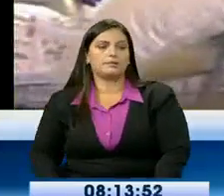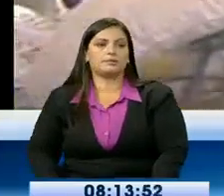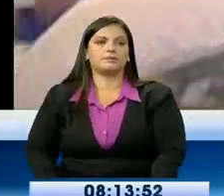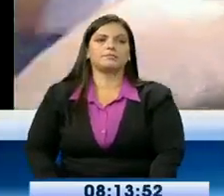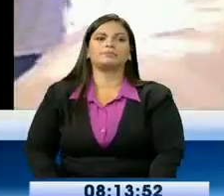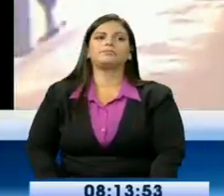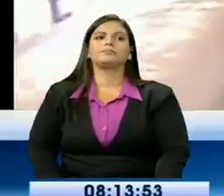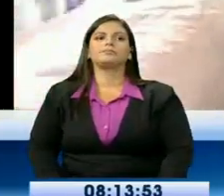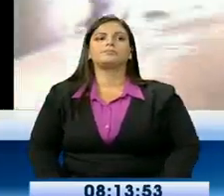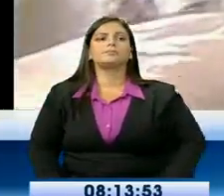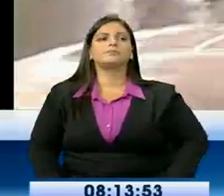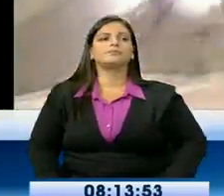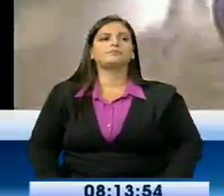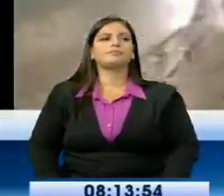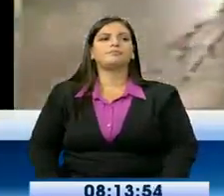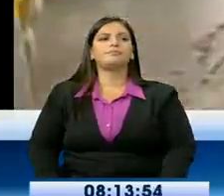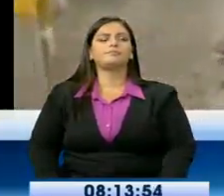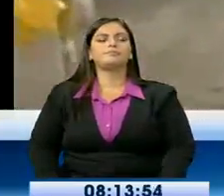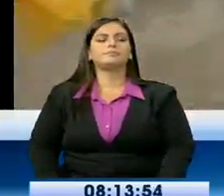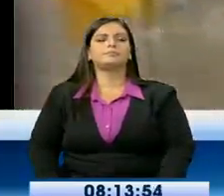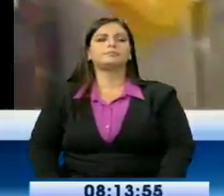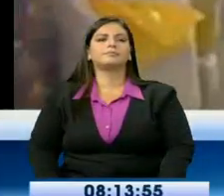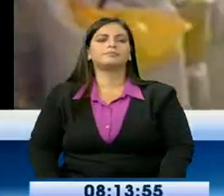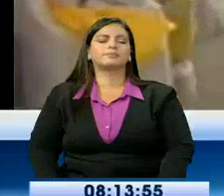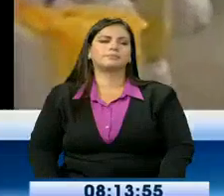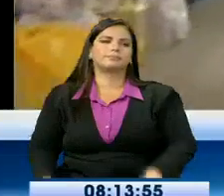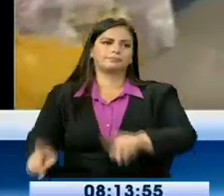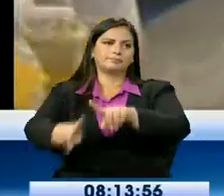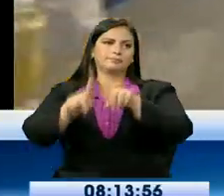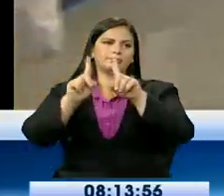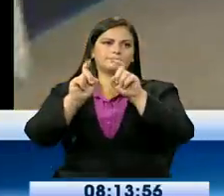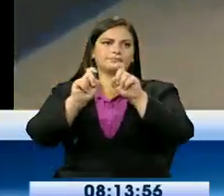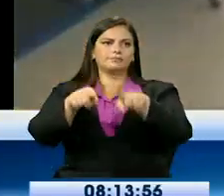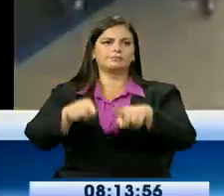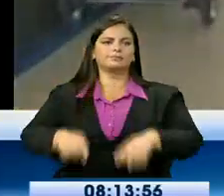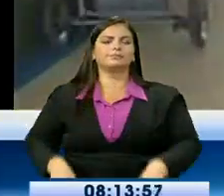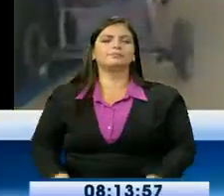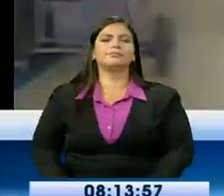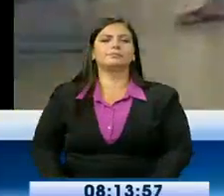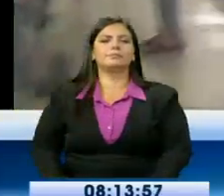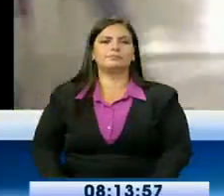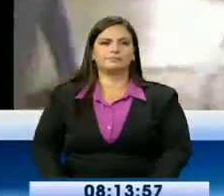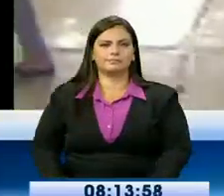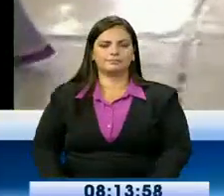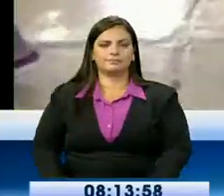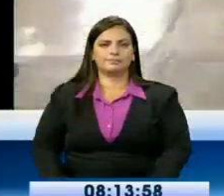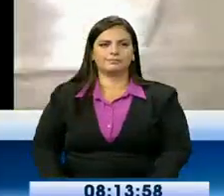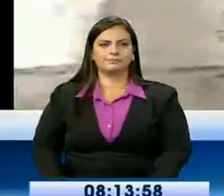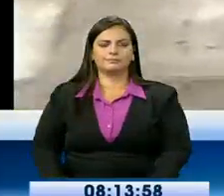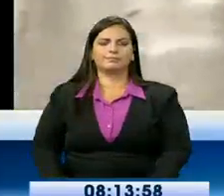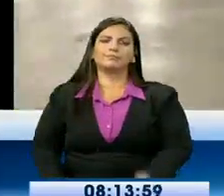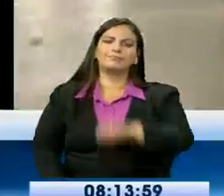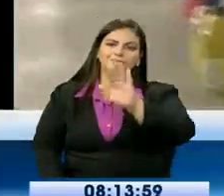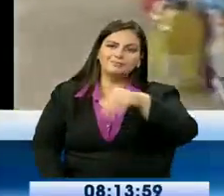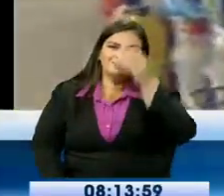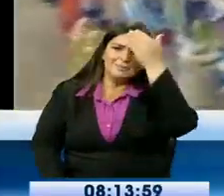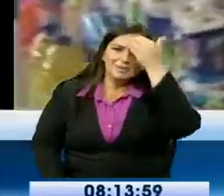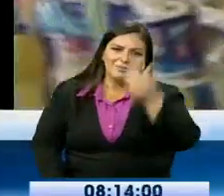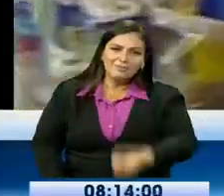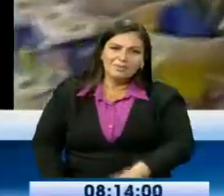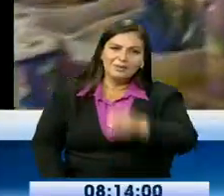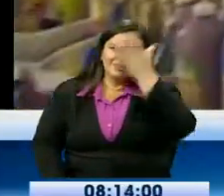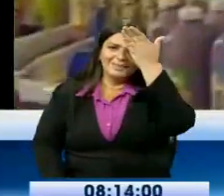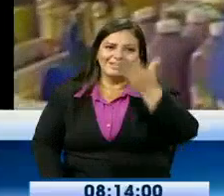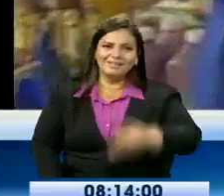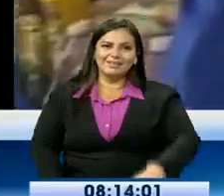a los caseritos, caseritas que venden este producto delicioso, por supuesto. Caballero, muy buenos días. Buenos